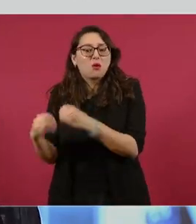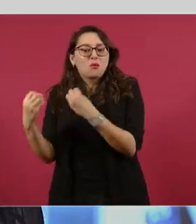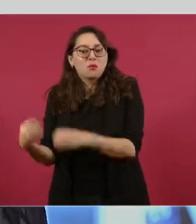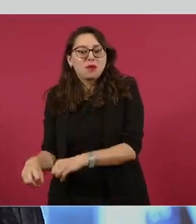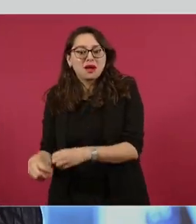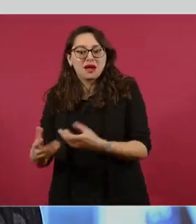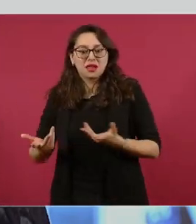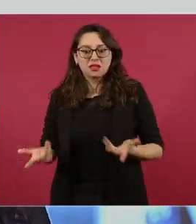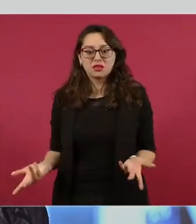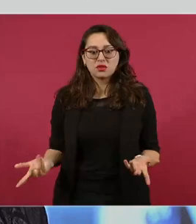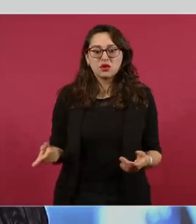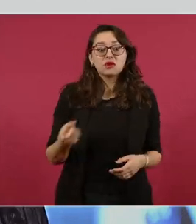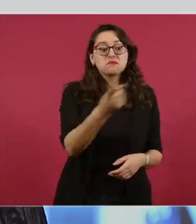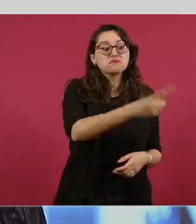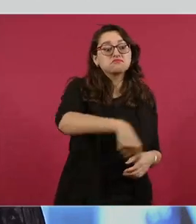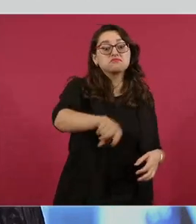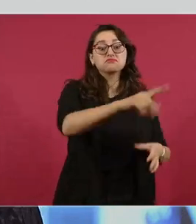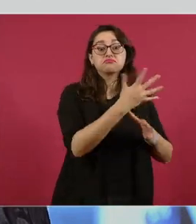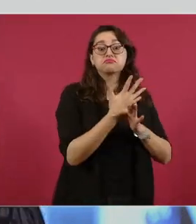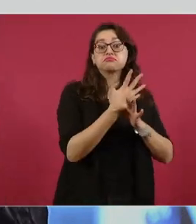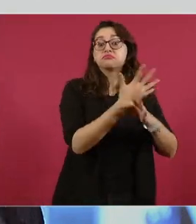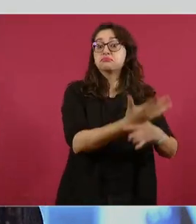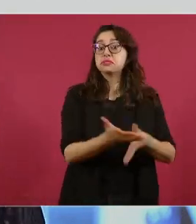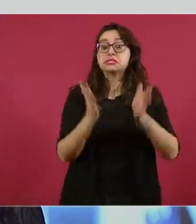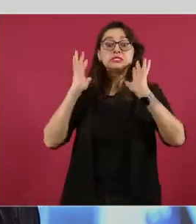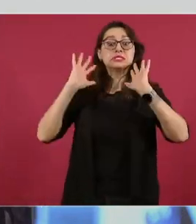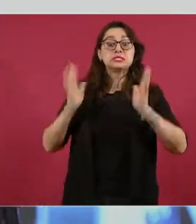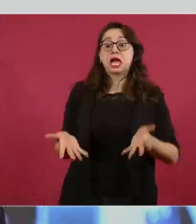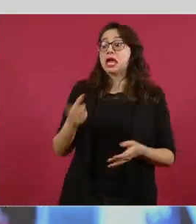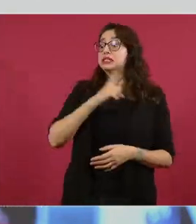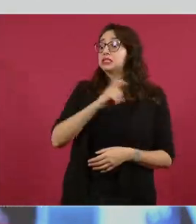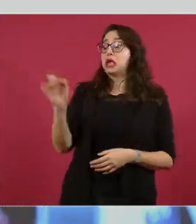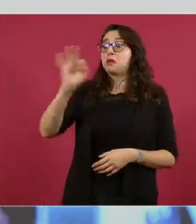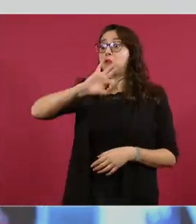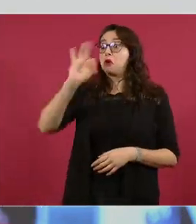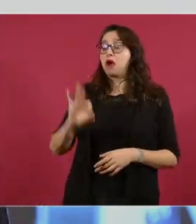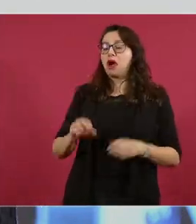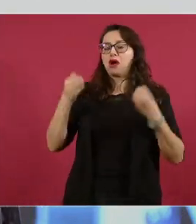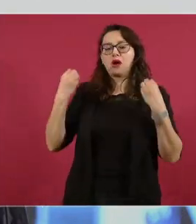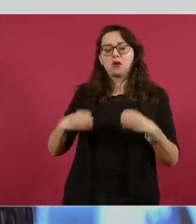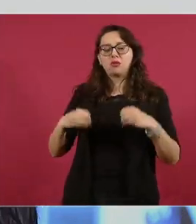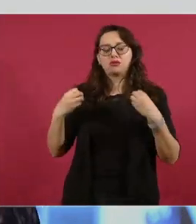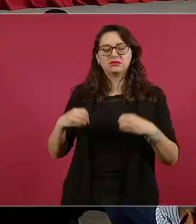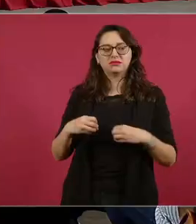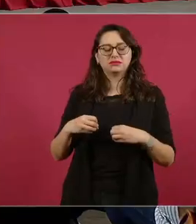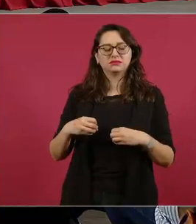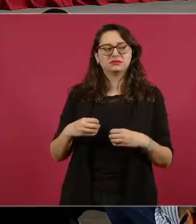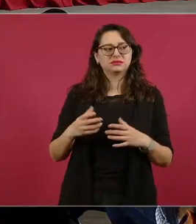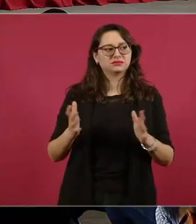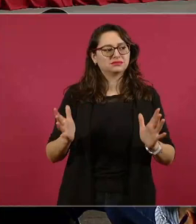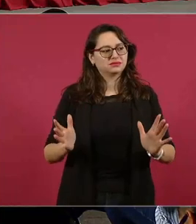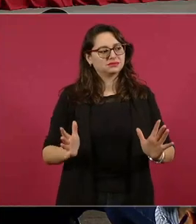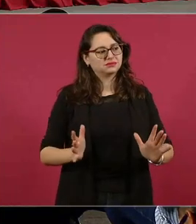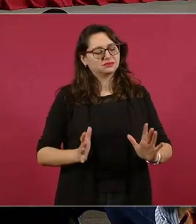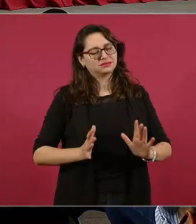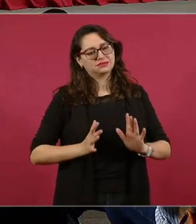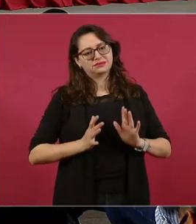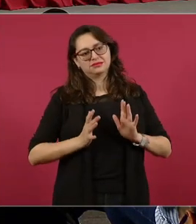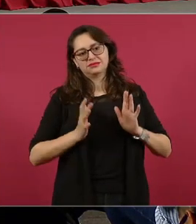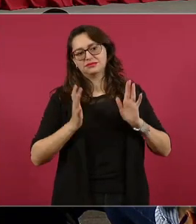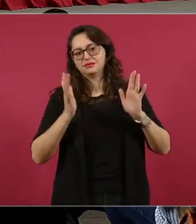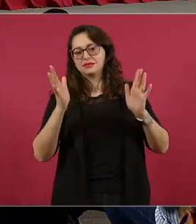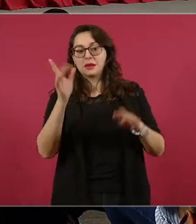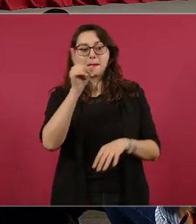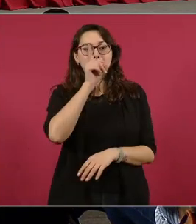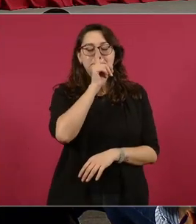camas con ventilador están ocupadas. Y por supuesto que para nada es el 100% de saturación